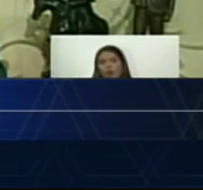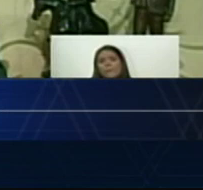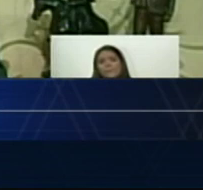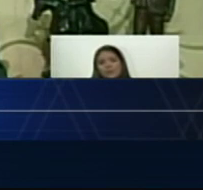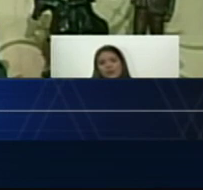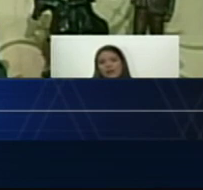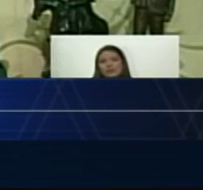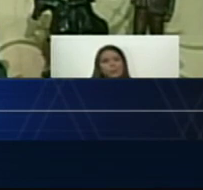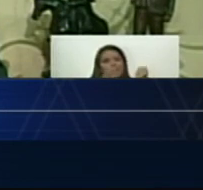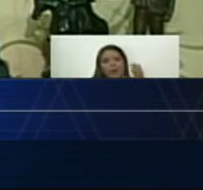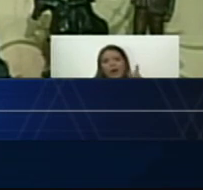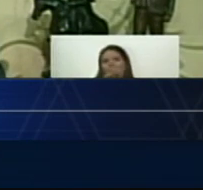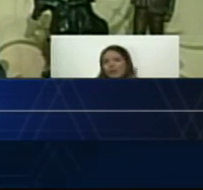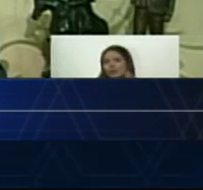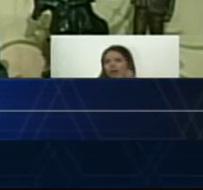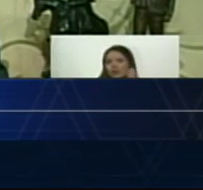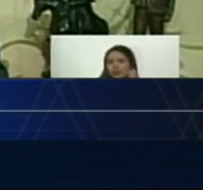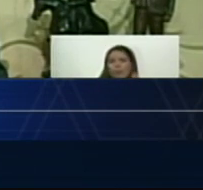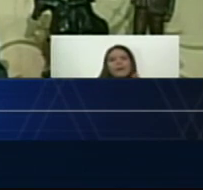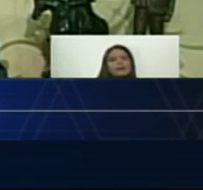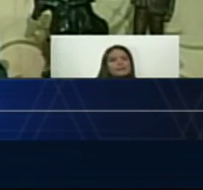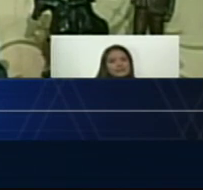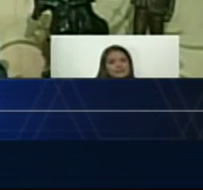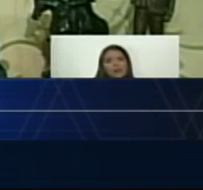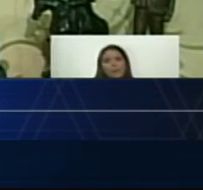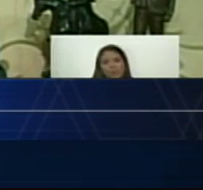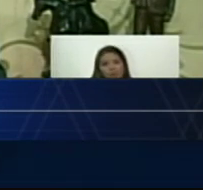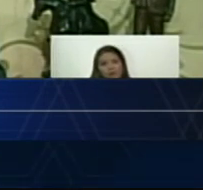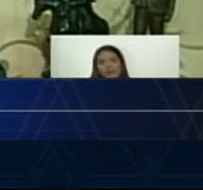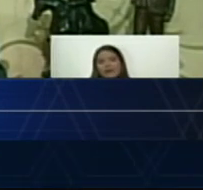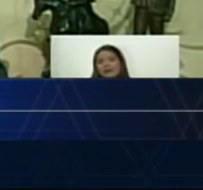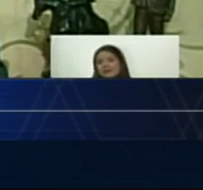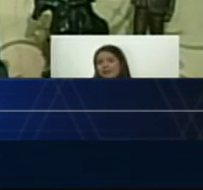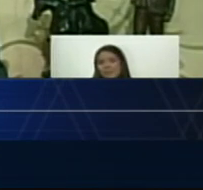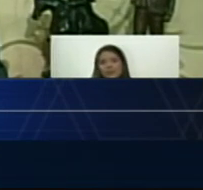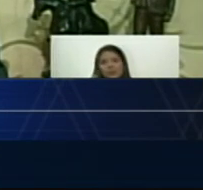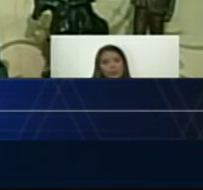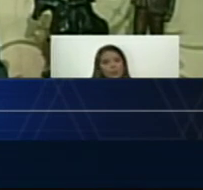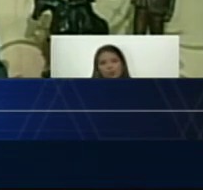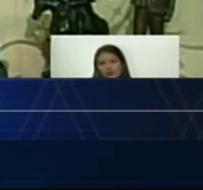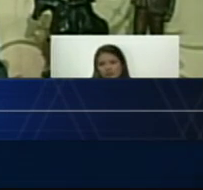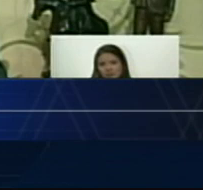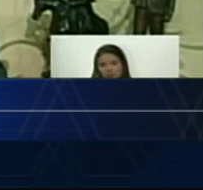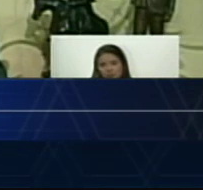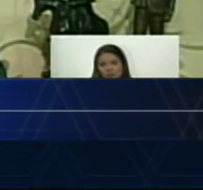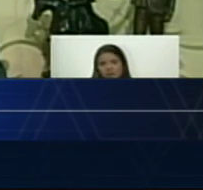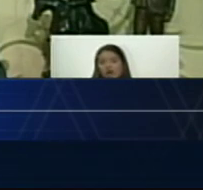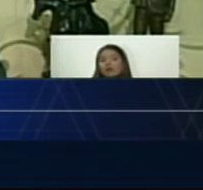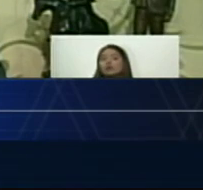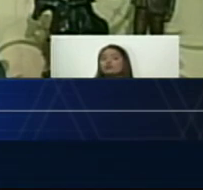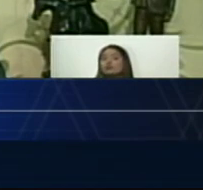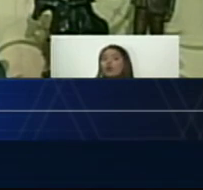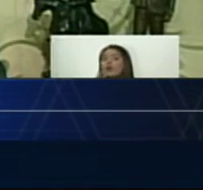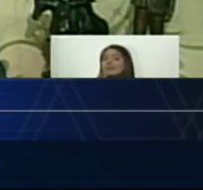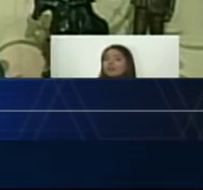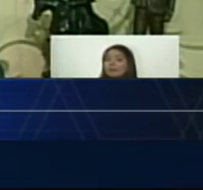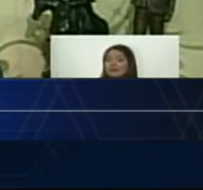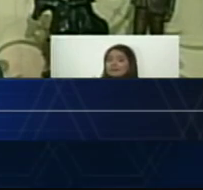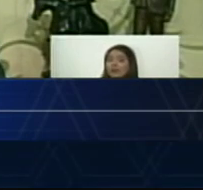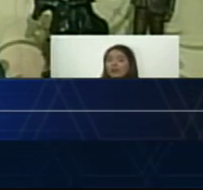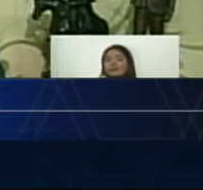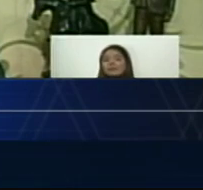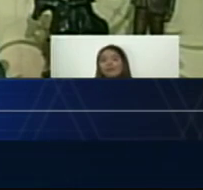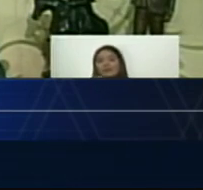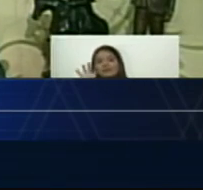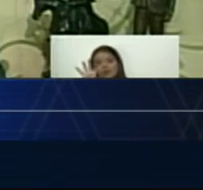normas legales que se requiera para hacer posible dicha agilización, salvo en las concernientes a salud y seguridad y defensa de la